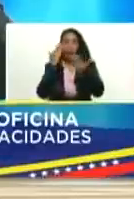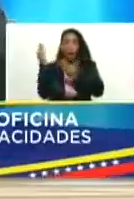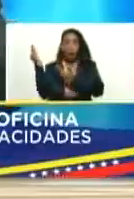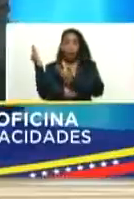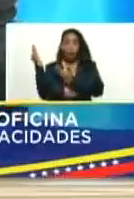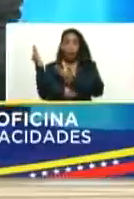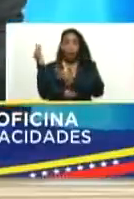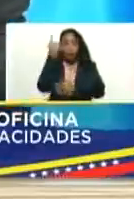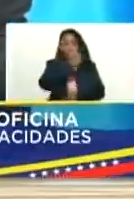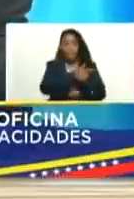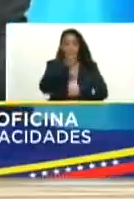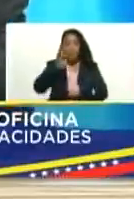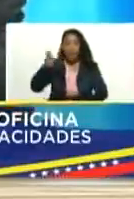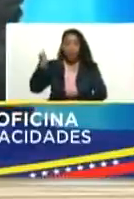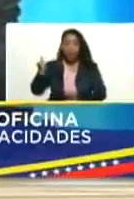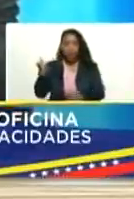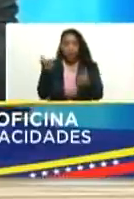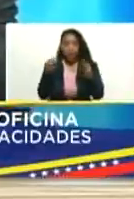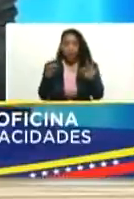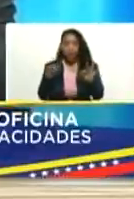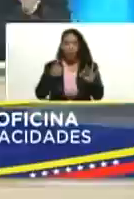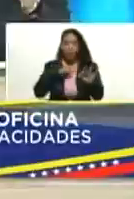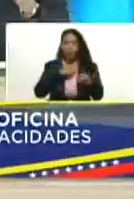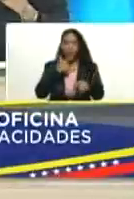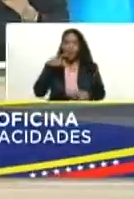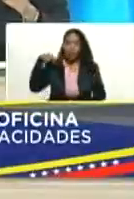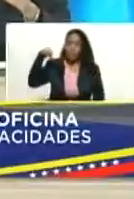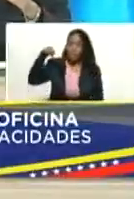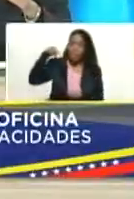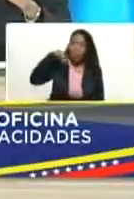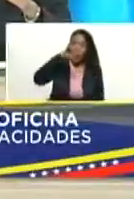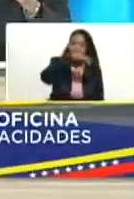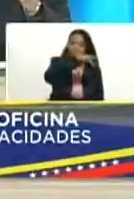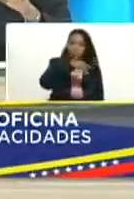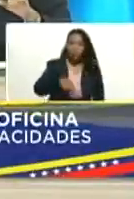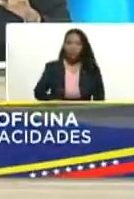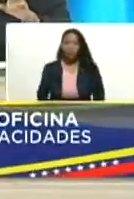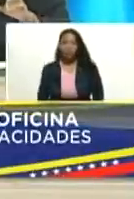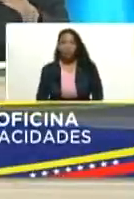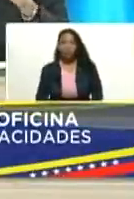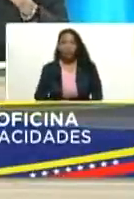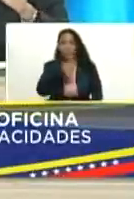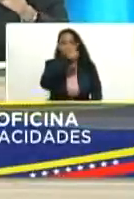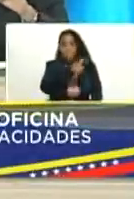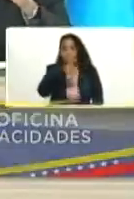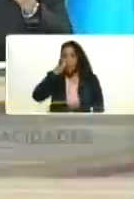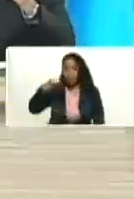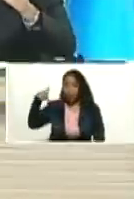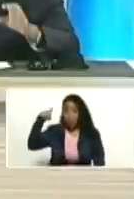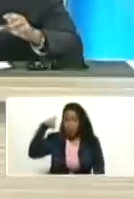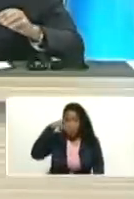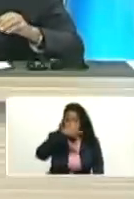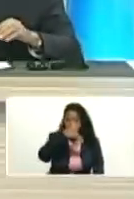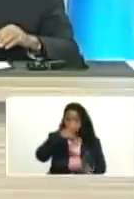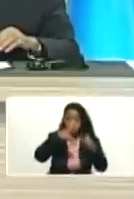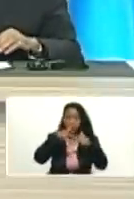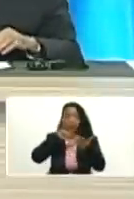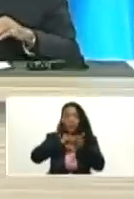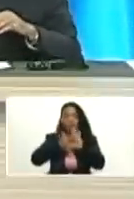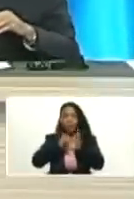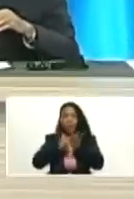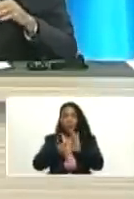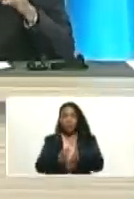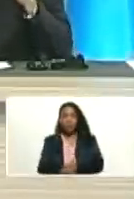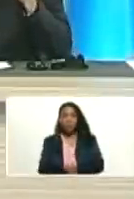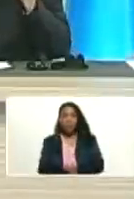del ciudadano a pie, como lo llamamos, la verdad del ciudadano de a pie, de la ciudadana de a pie.